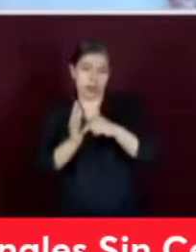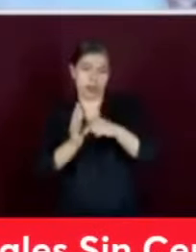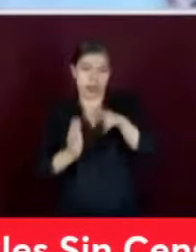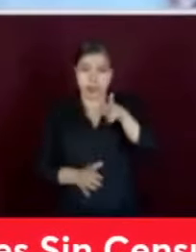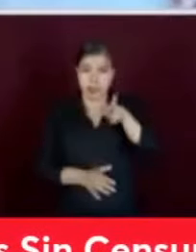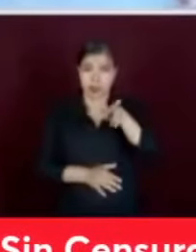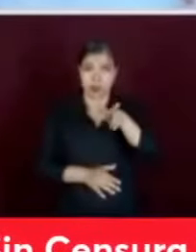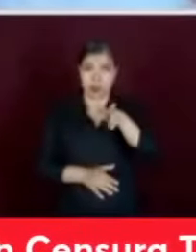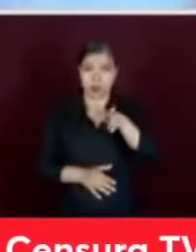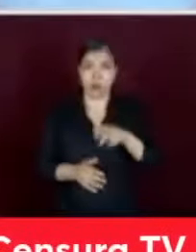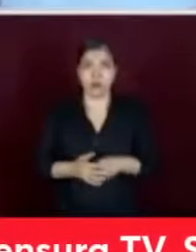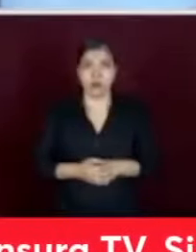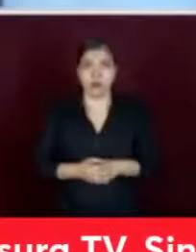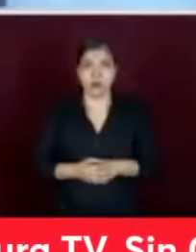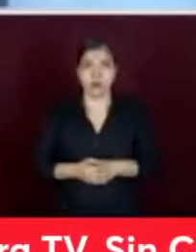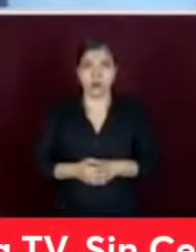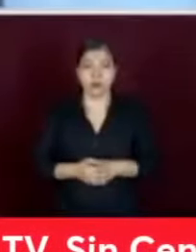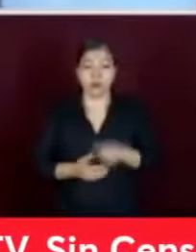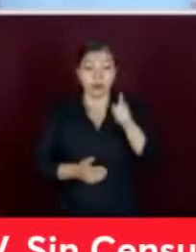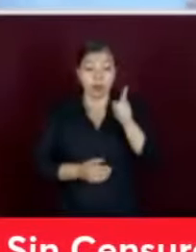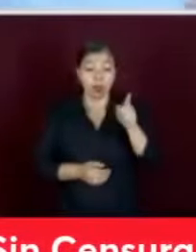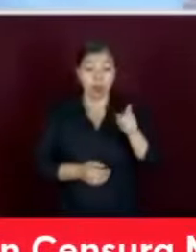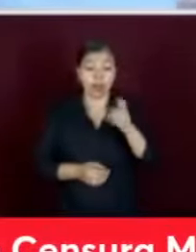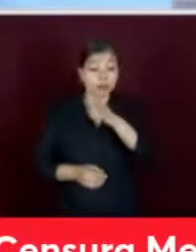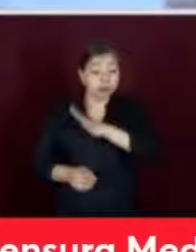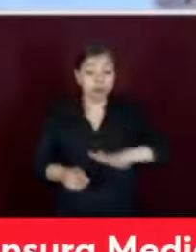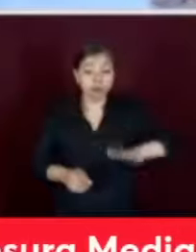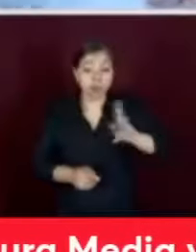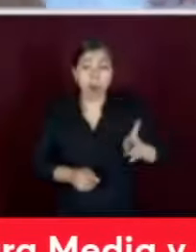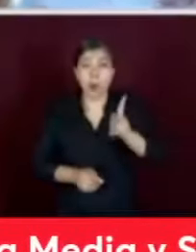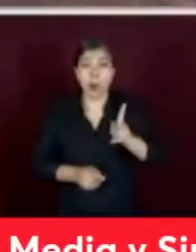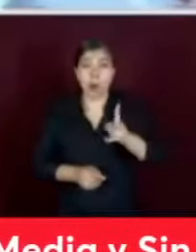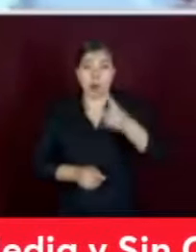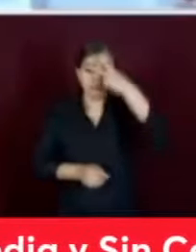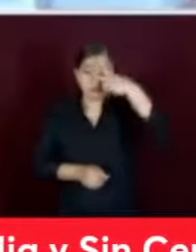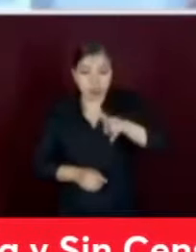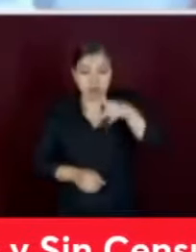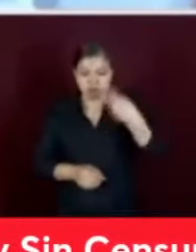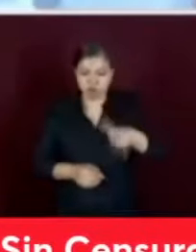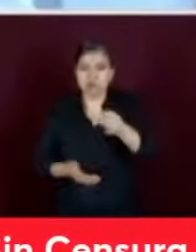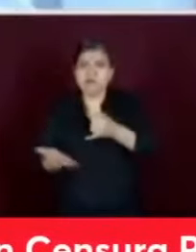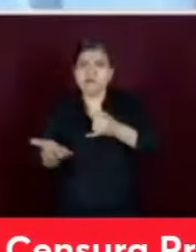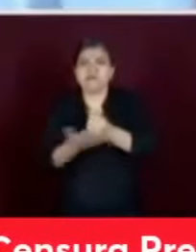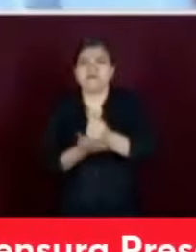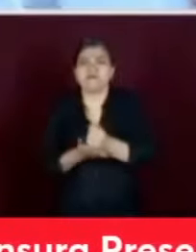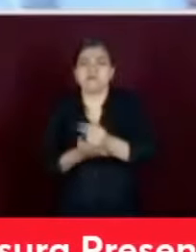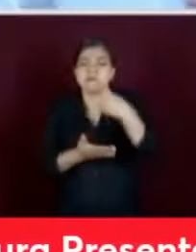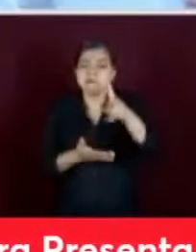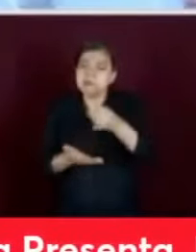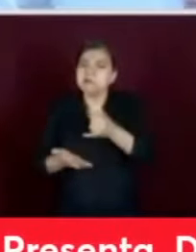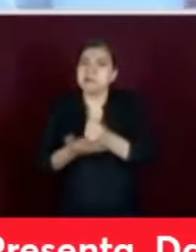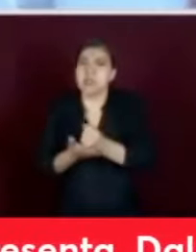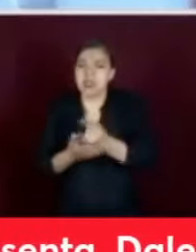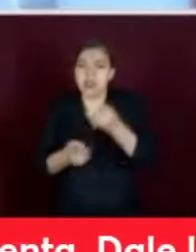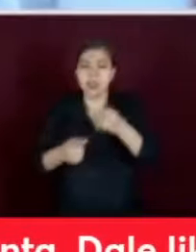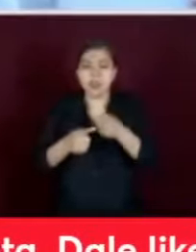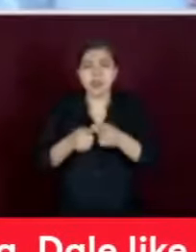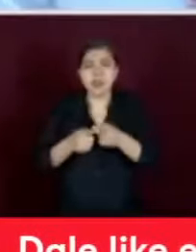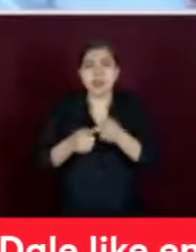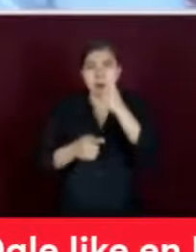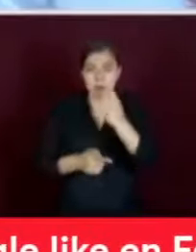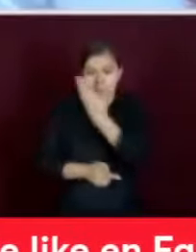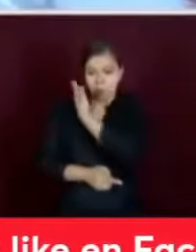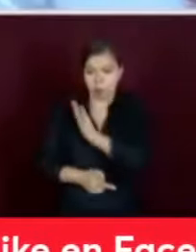1 de julio de 2018, el pueblo de México decidió no solo elegir a un